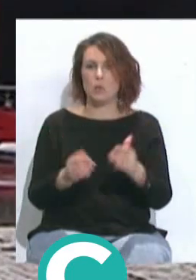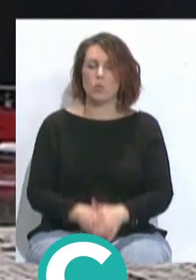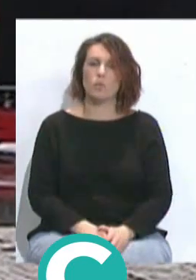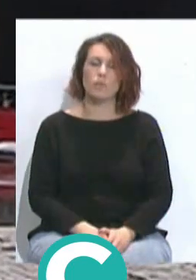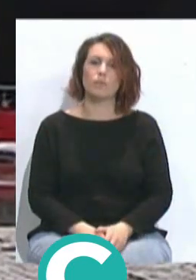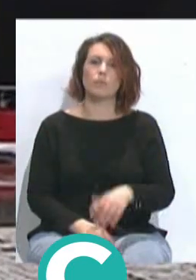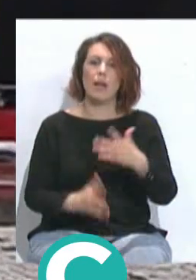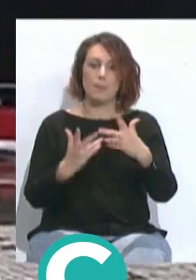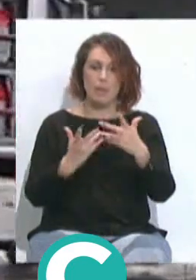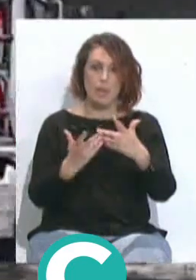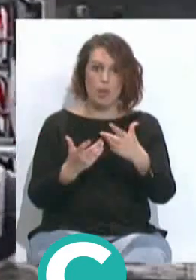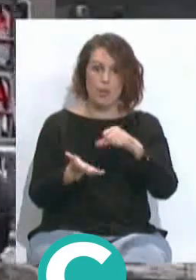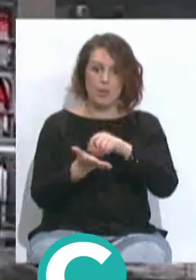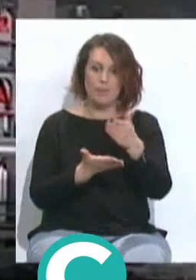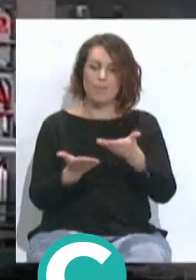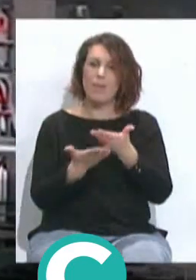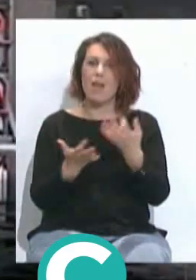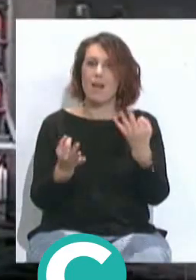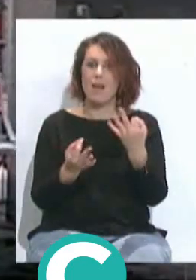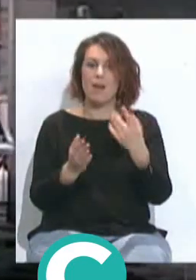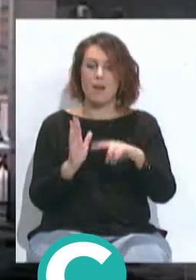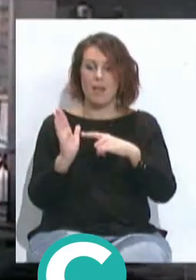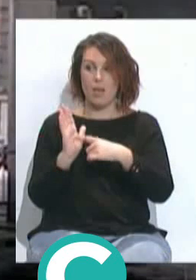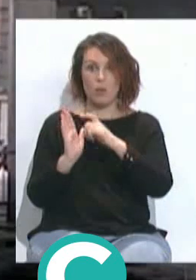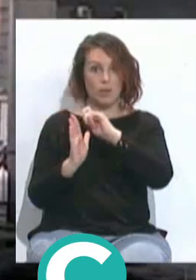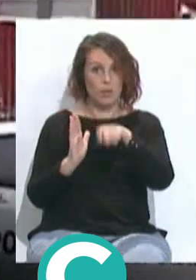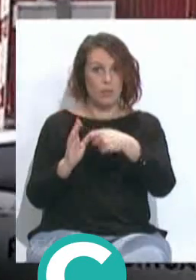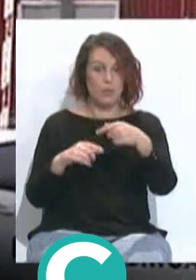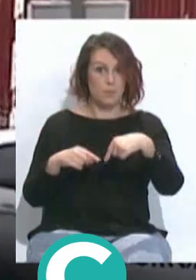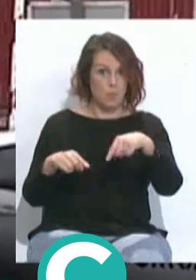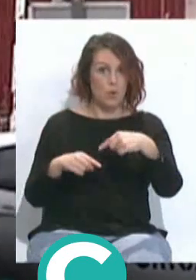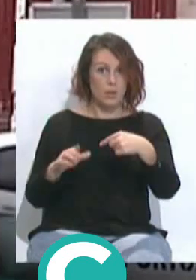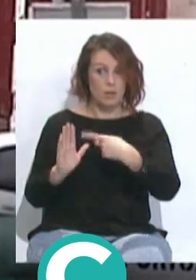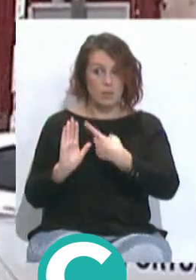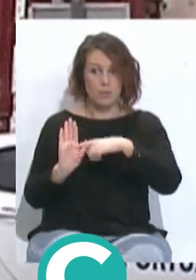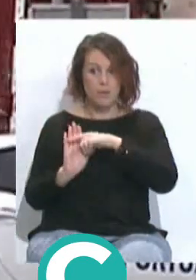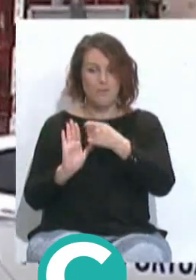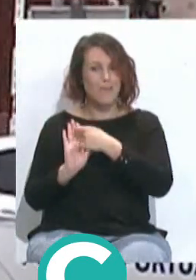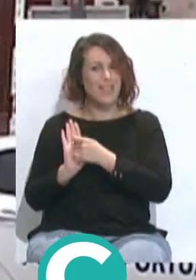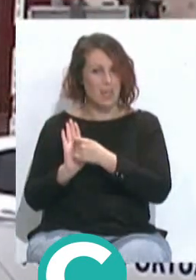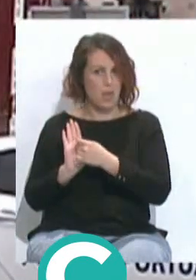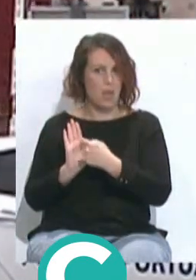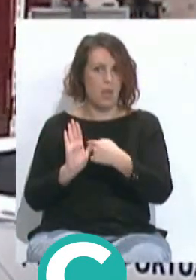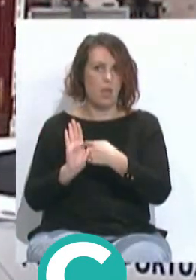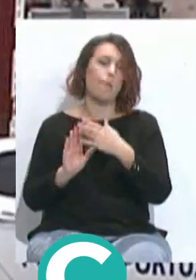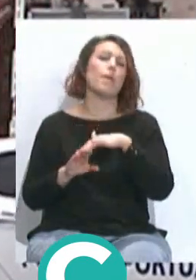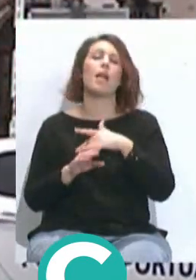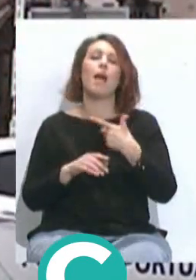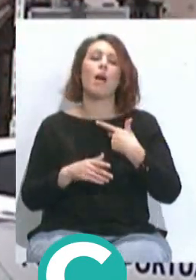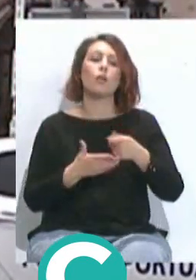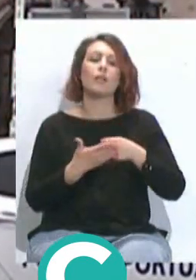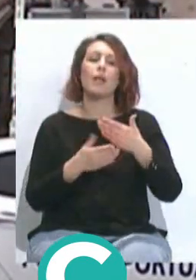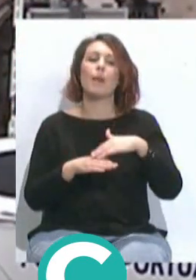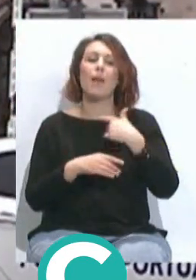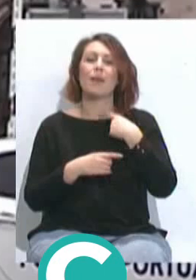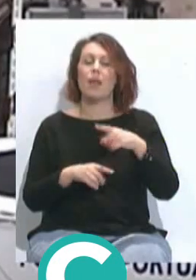exigen a la administración central que en la ley de contratación de transporte haya una medida que prohíba contratar a pérdida